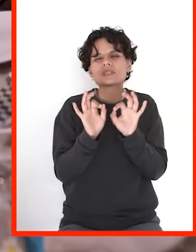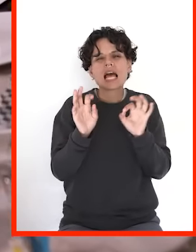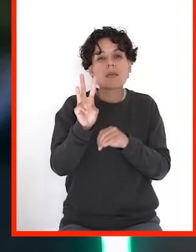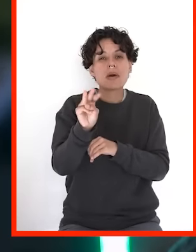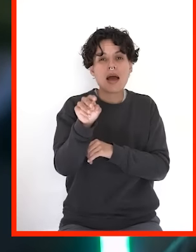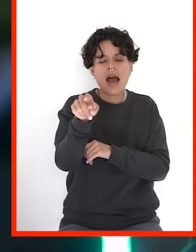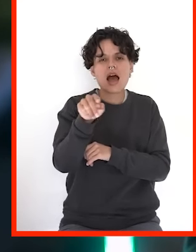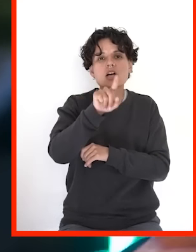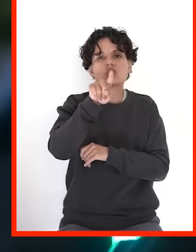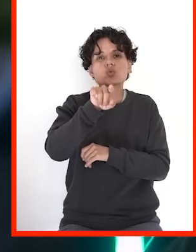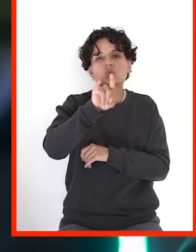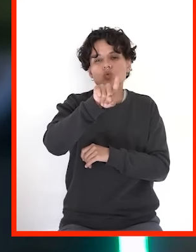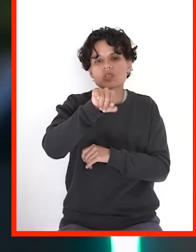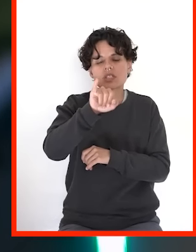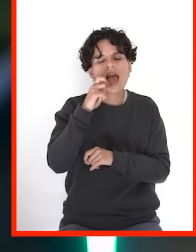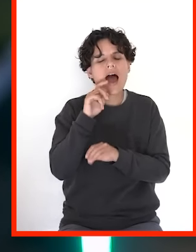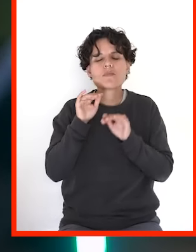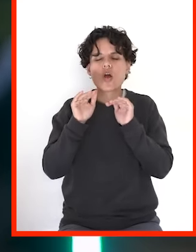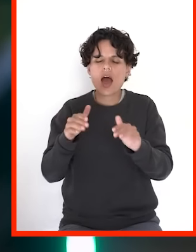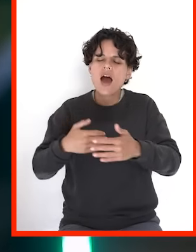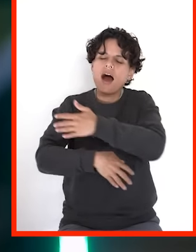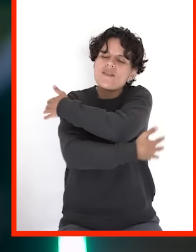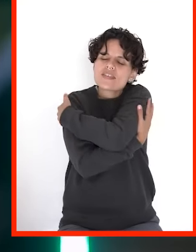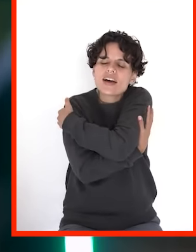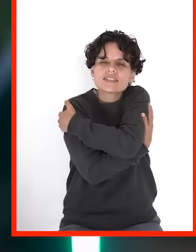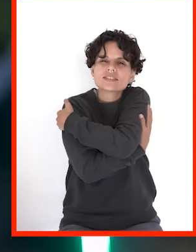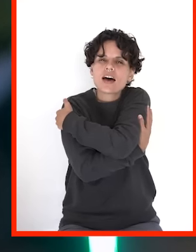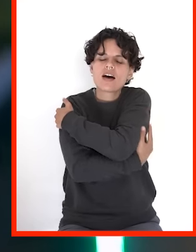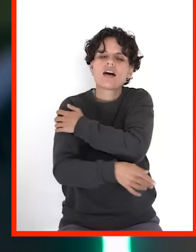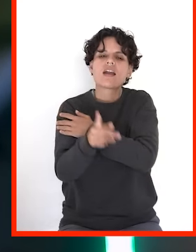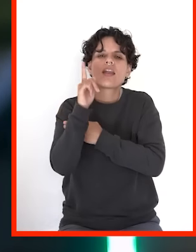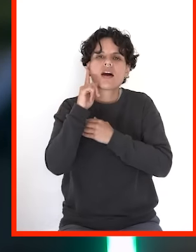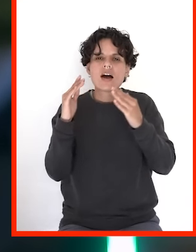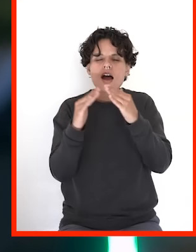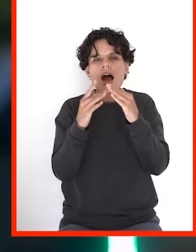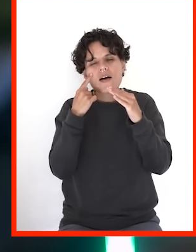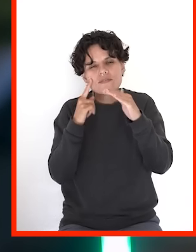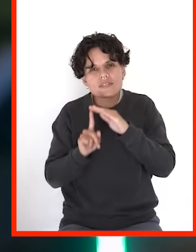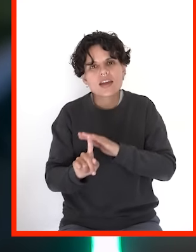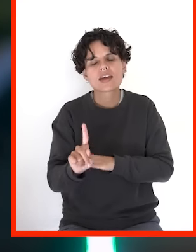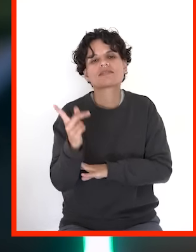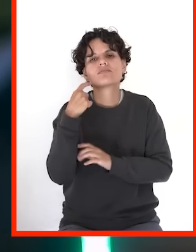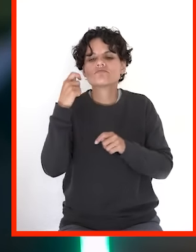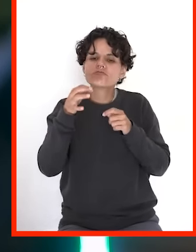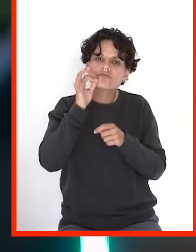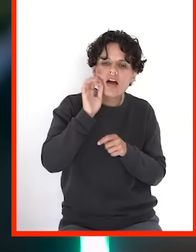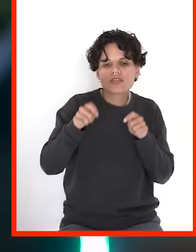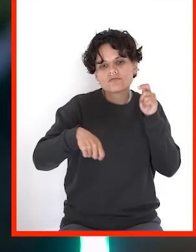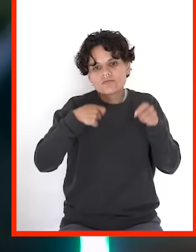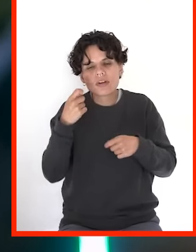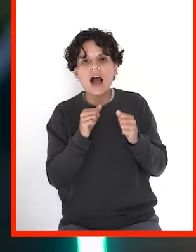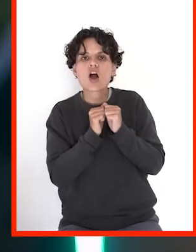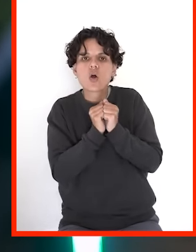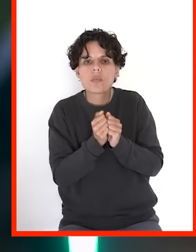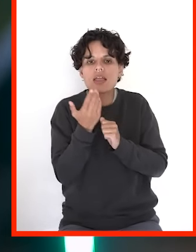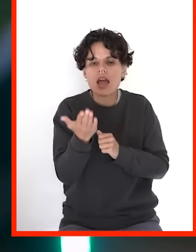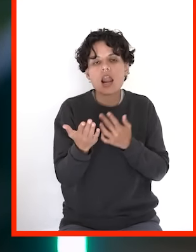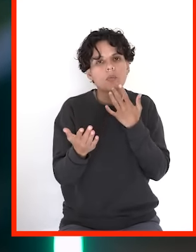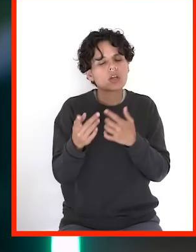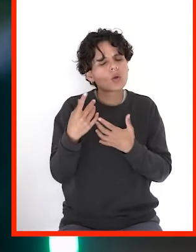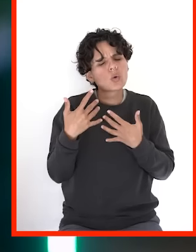apoyarla, darle un abrazo a la tía, ir a visitarla, a tomar oncecita, acompañarla, porque ella se vio